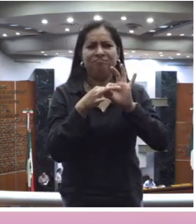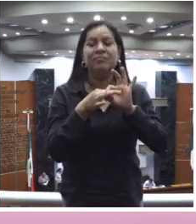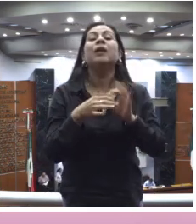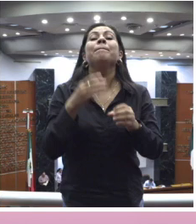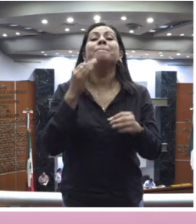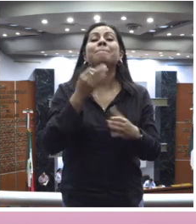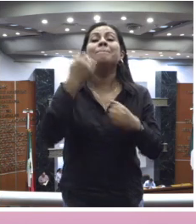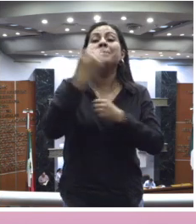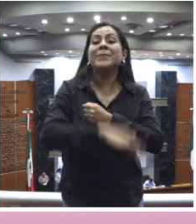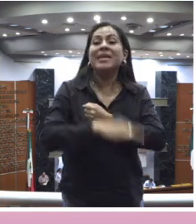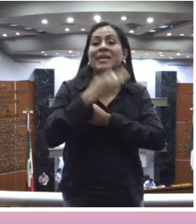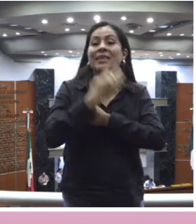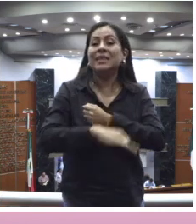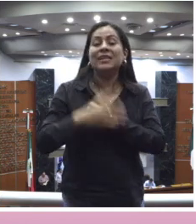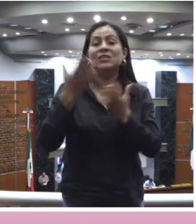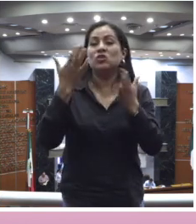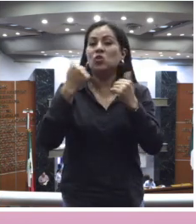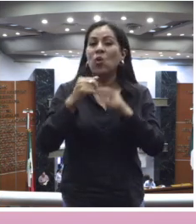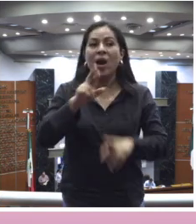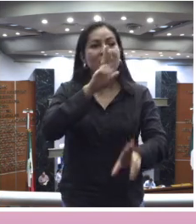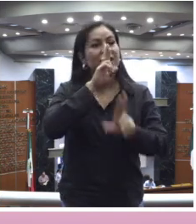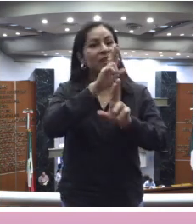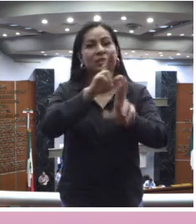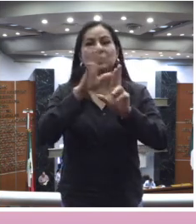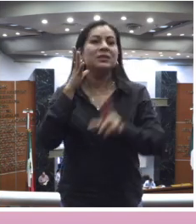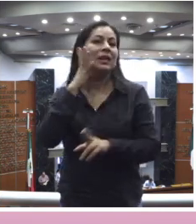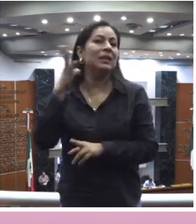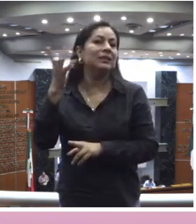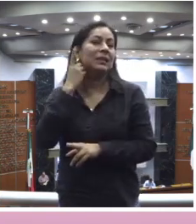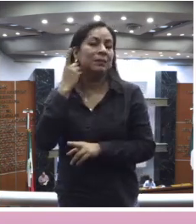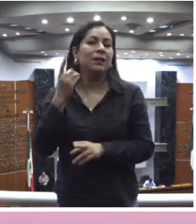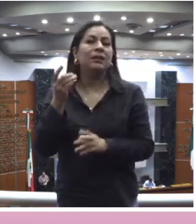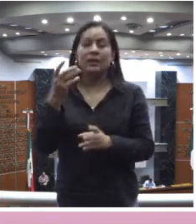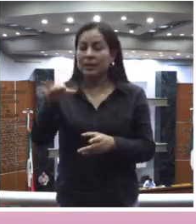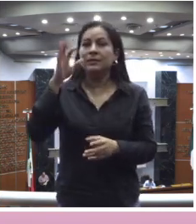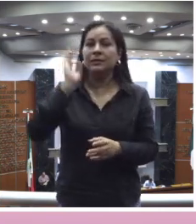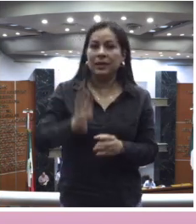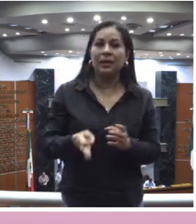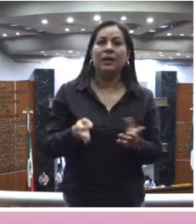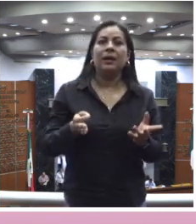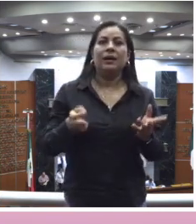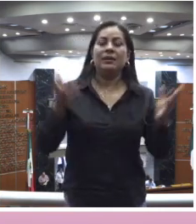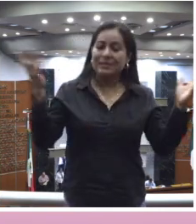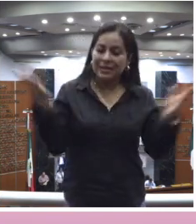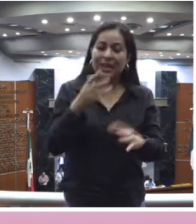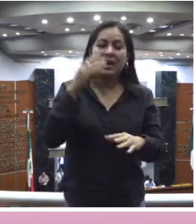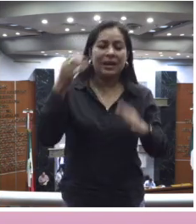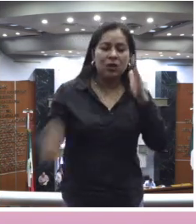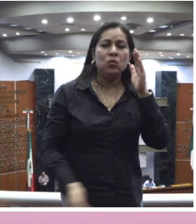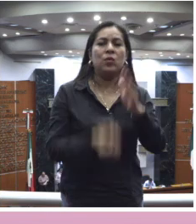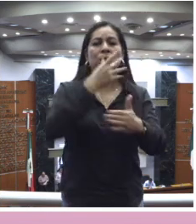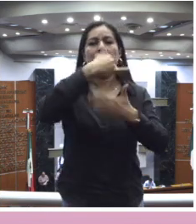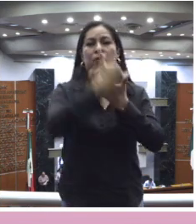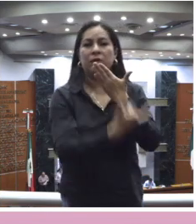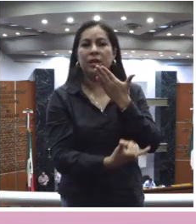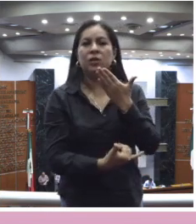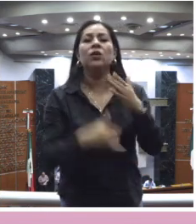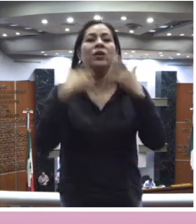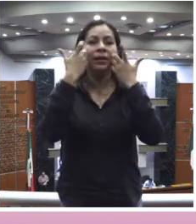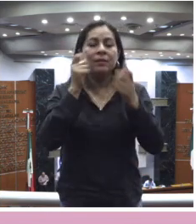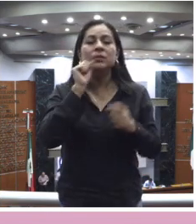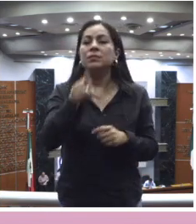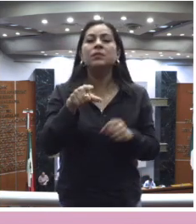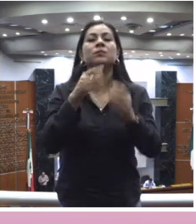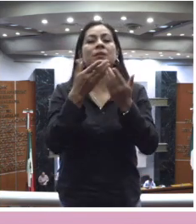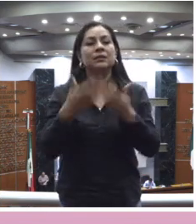en tanto no lleguen las respuestas de los congresos, sean tomadas encuestas y reelaborado el proyecto. Queremos también